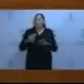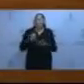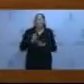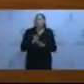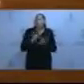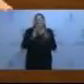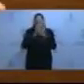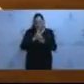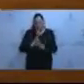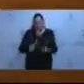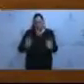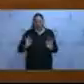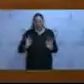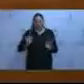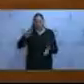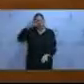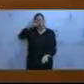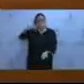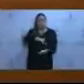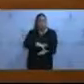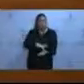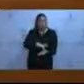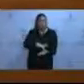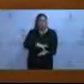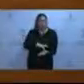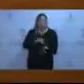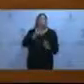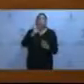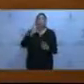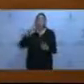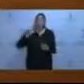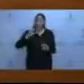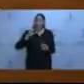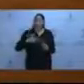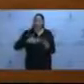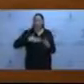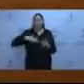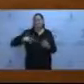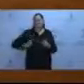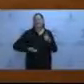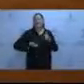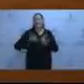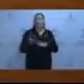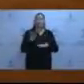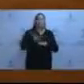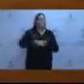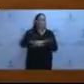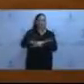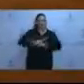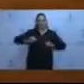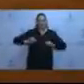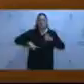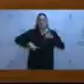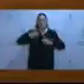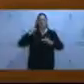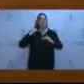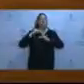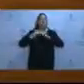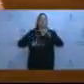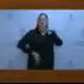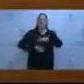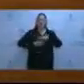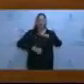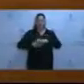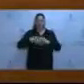quienes como yo están en la sana intención de que Sogepsa salga del preconcurso y se garantice su viabilidad, asumen que esta es la única